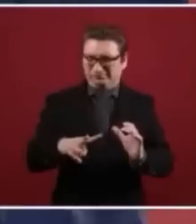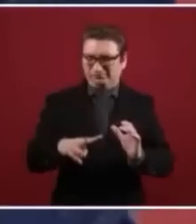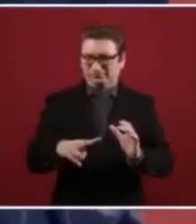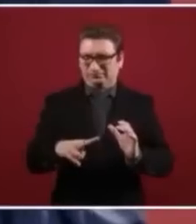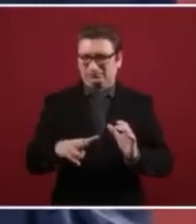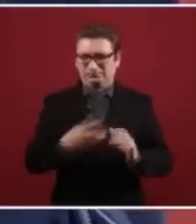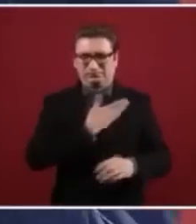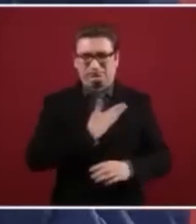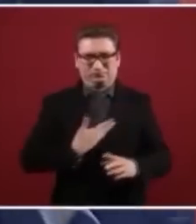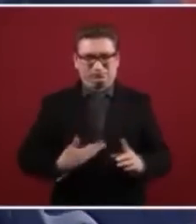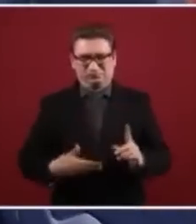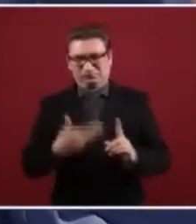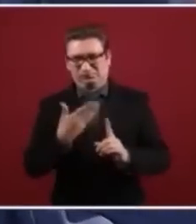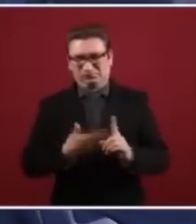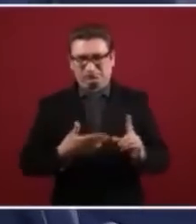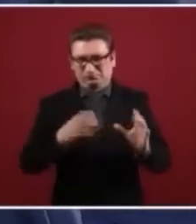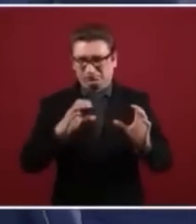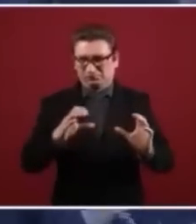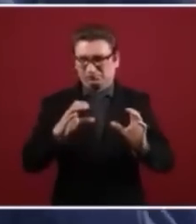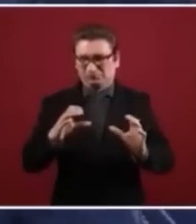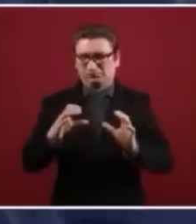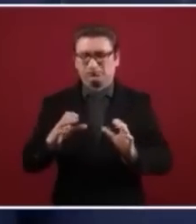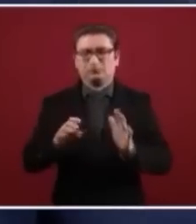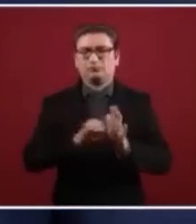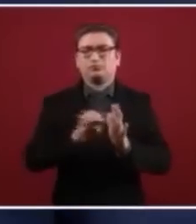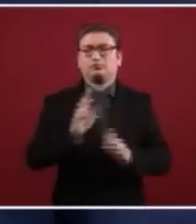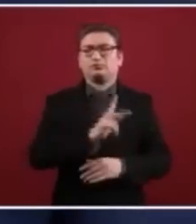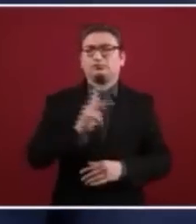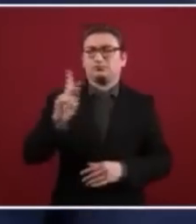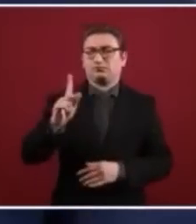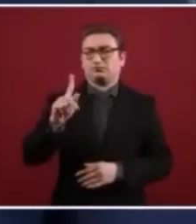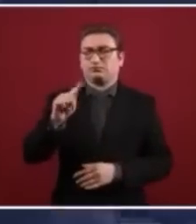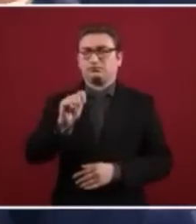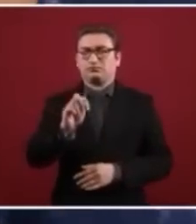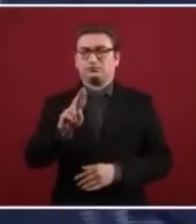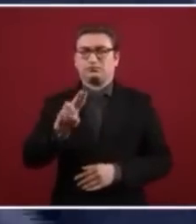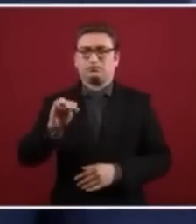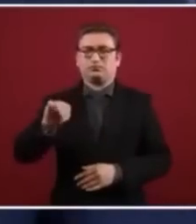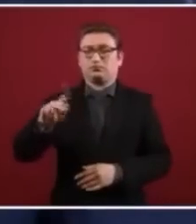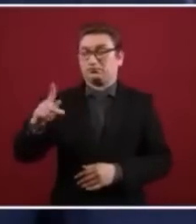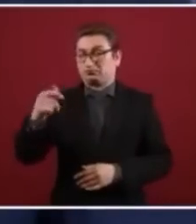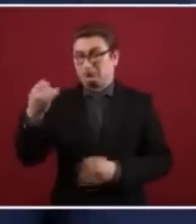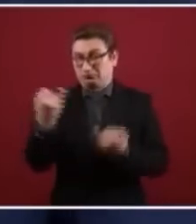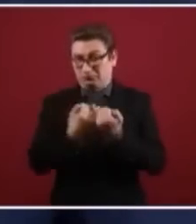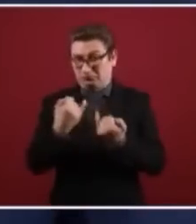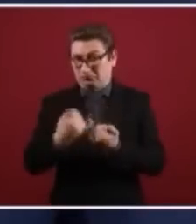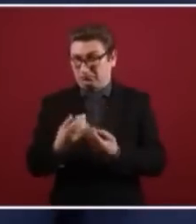al presidente Trump tantos elementos.